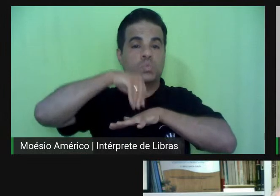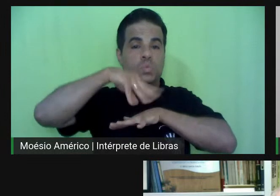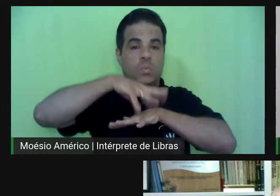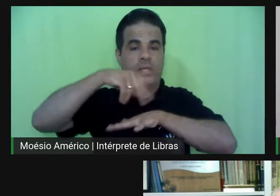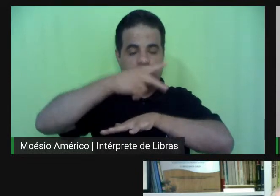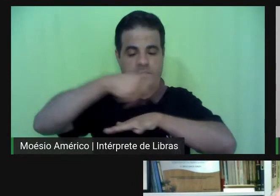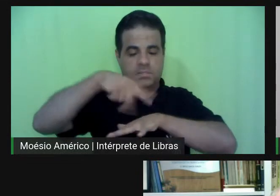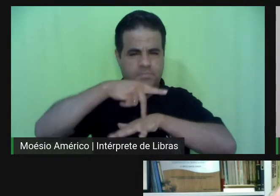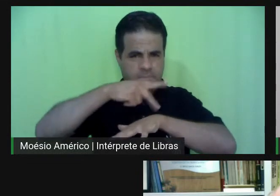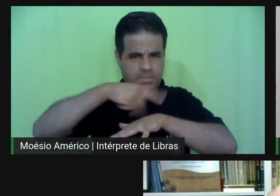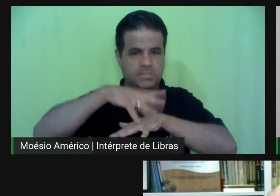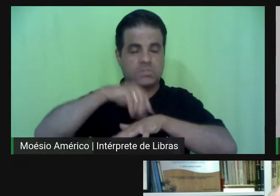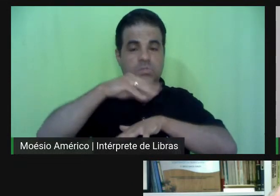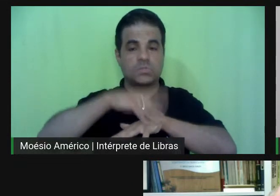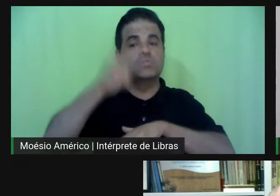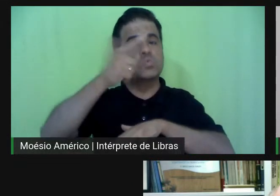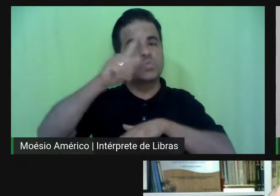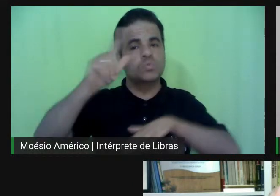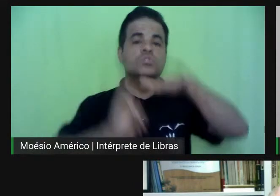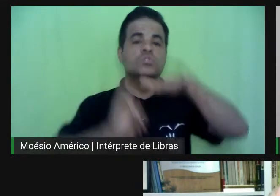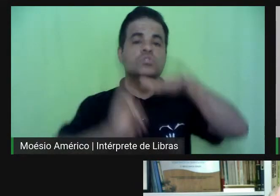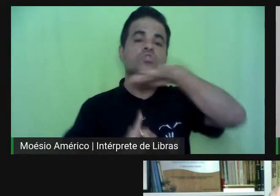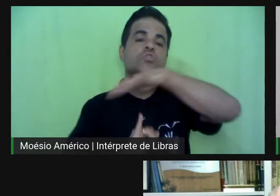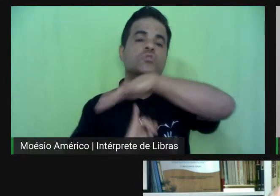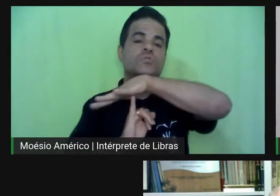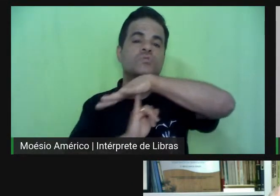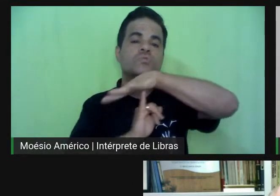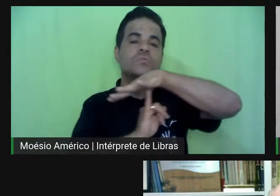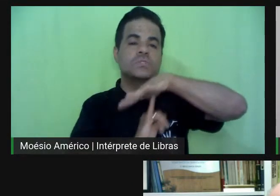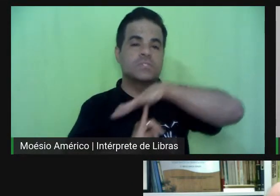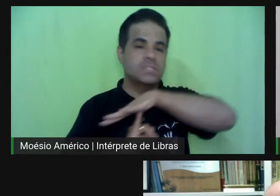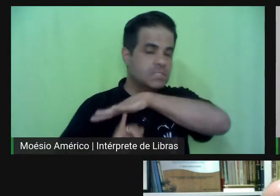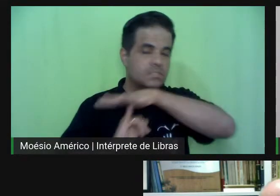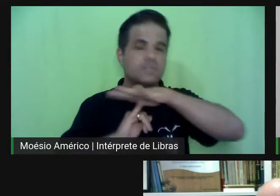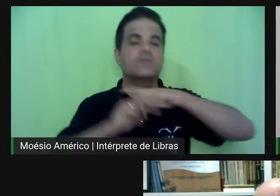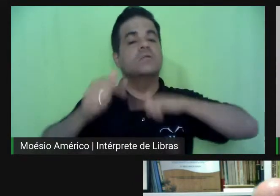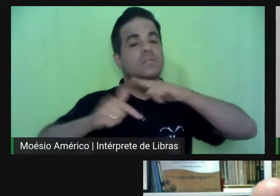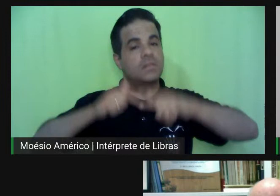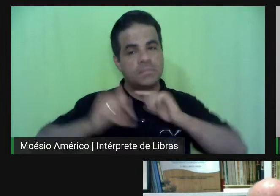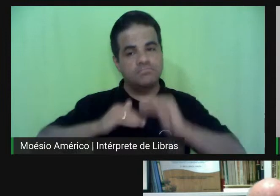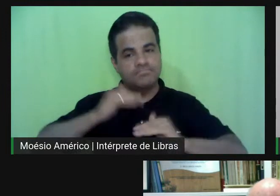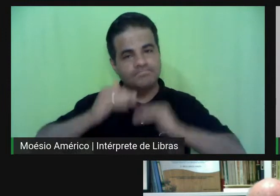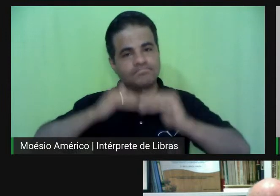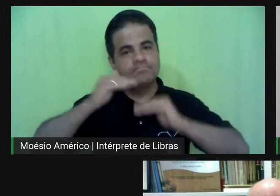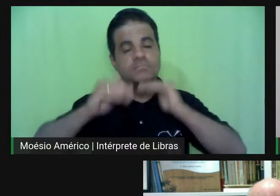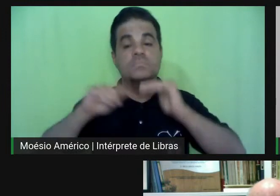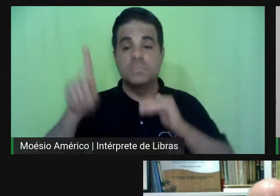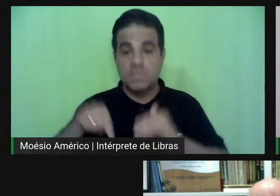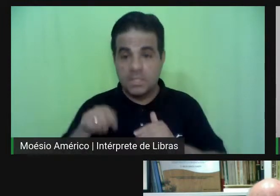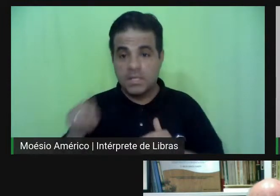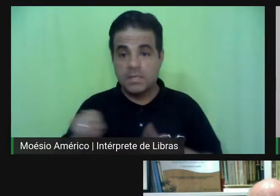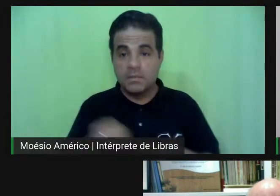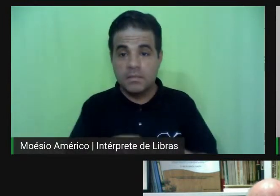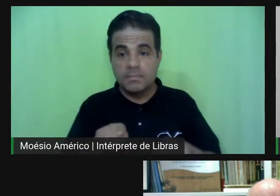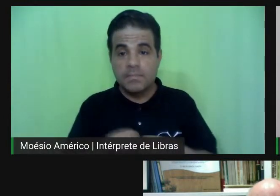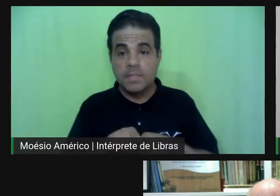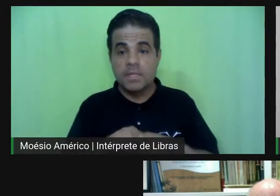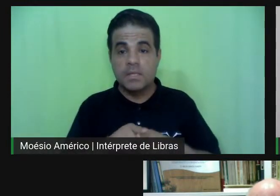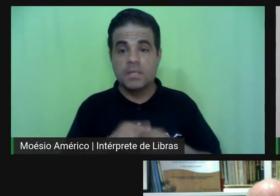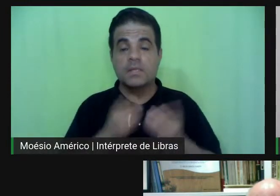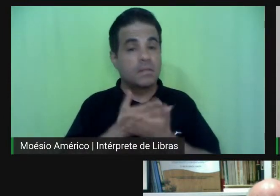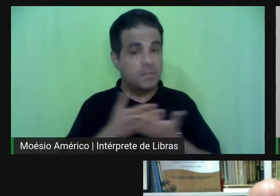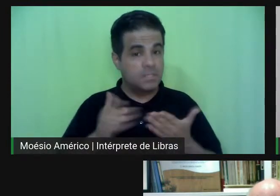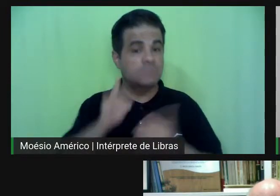instituciones no problemas típicos realidad y procesos es un lado el director de